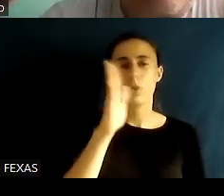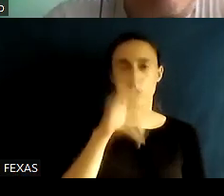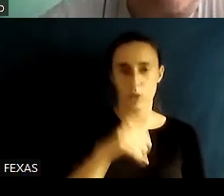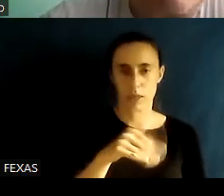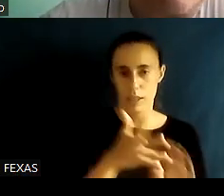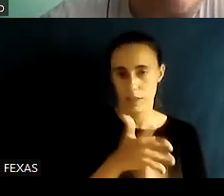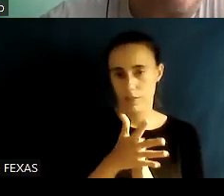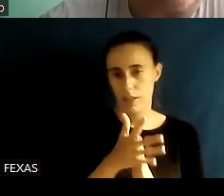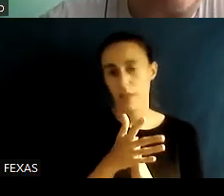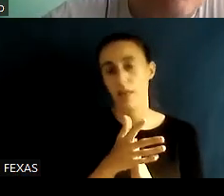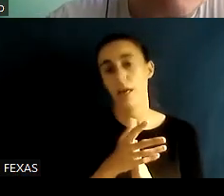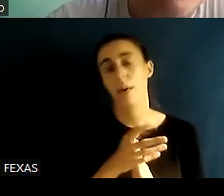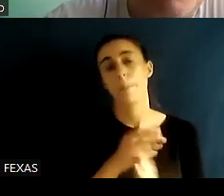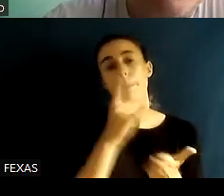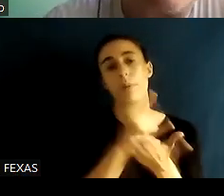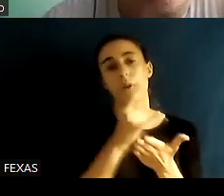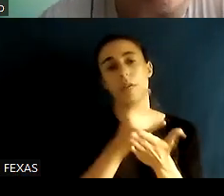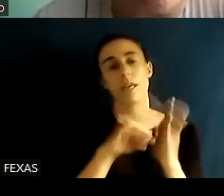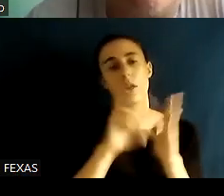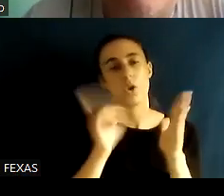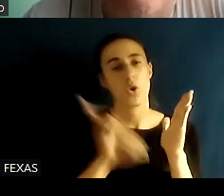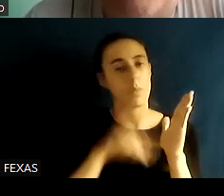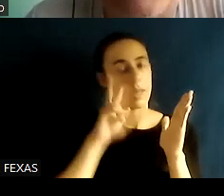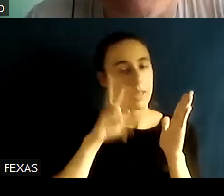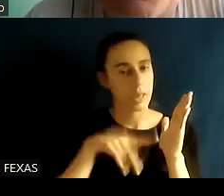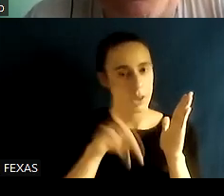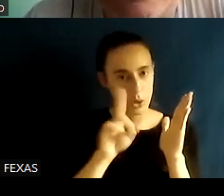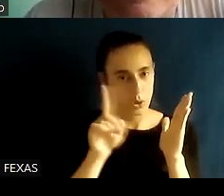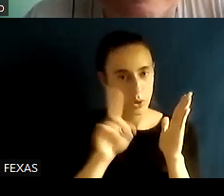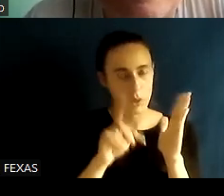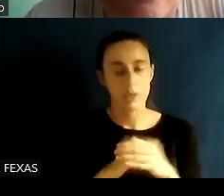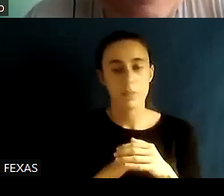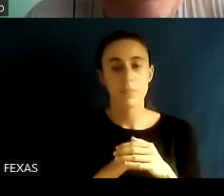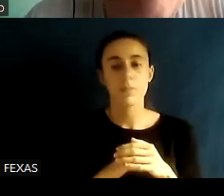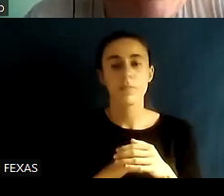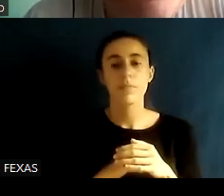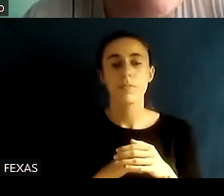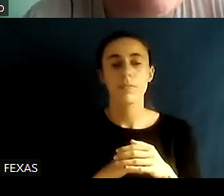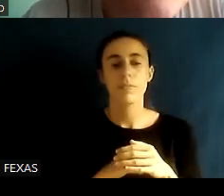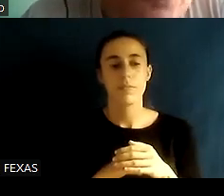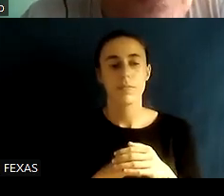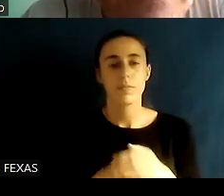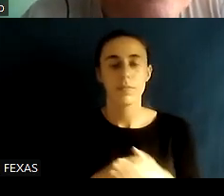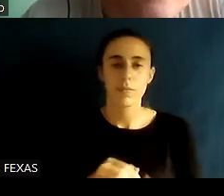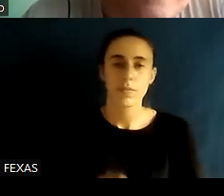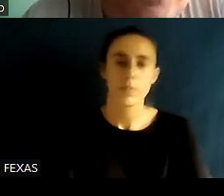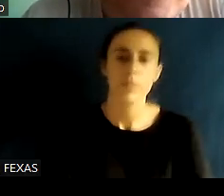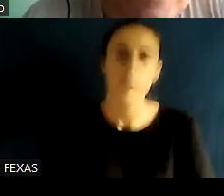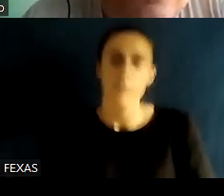que aportar proteína completa de manera que entre suficiente triptófano en el cuerpo. Y la